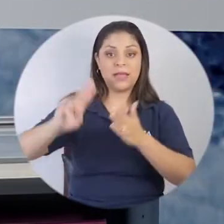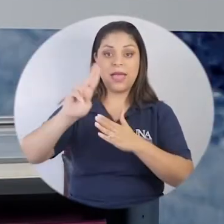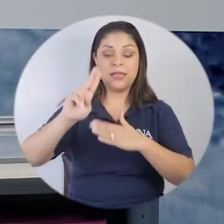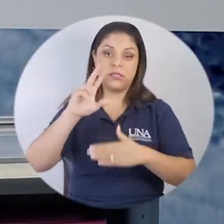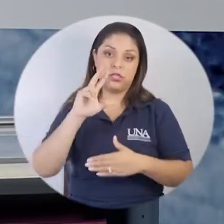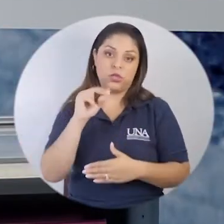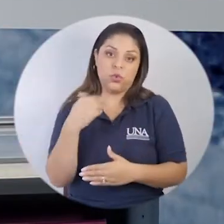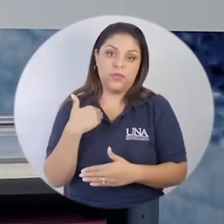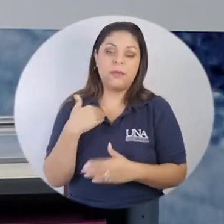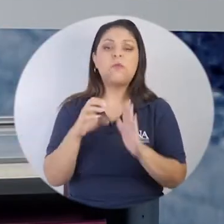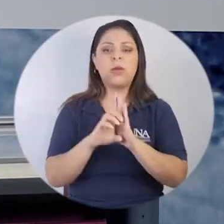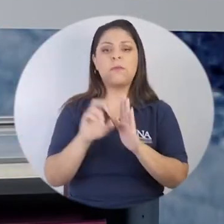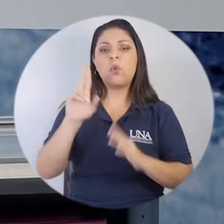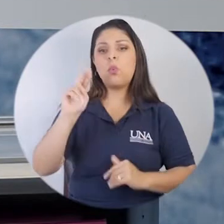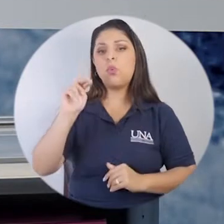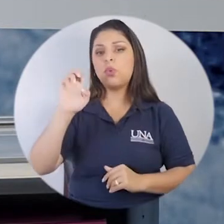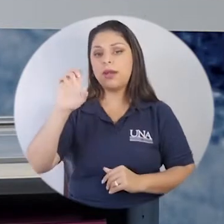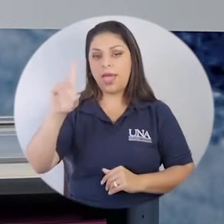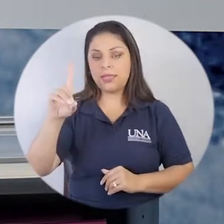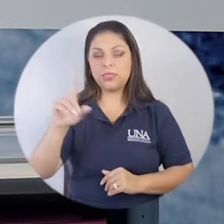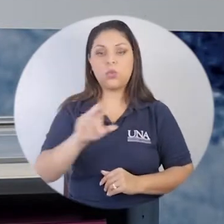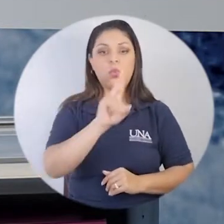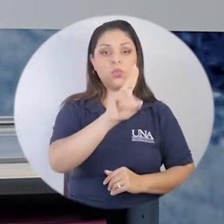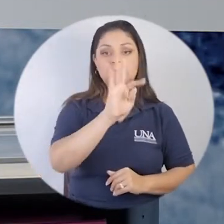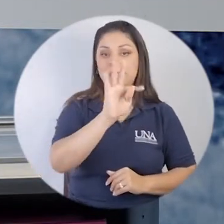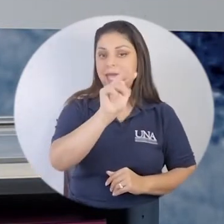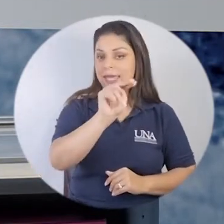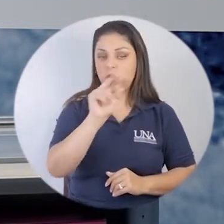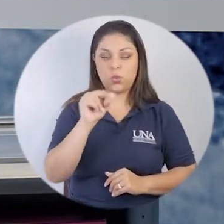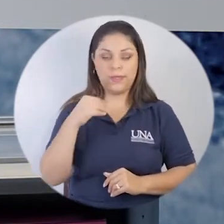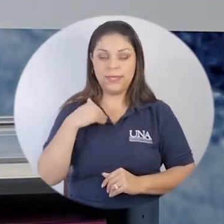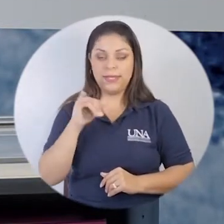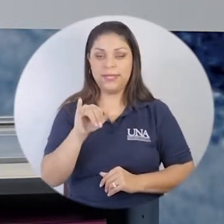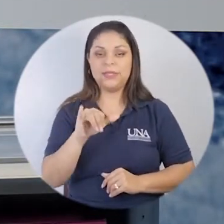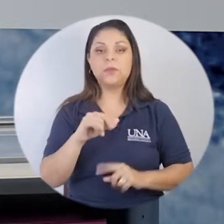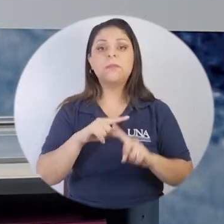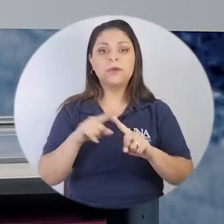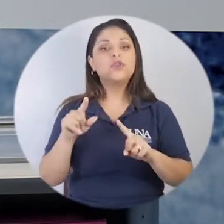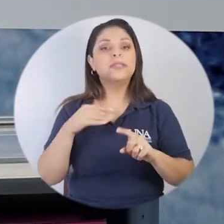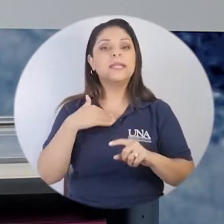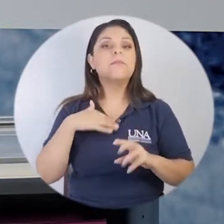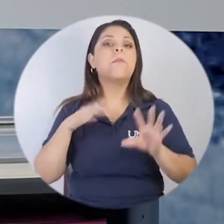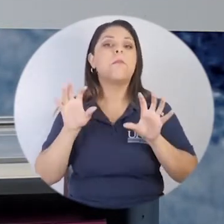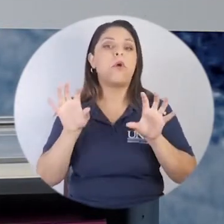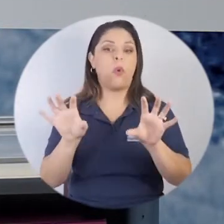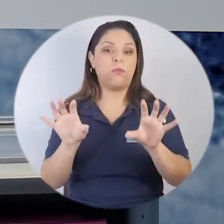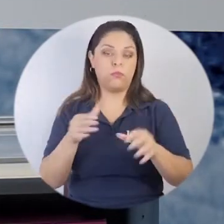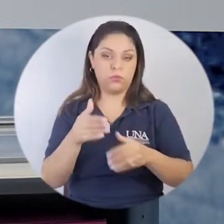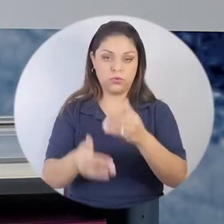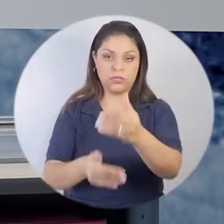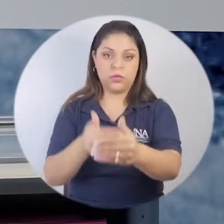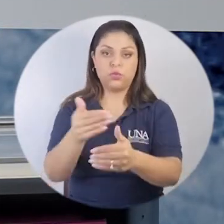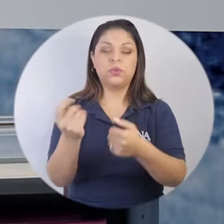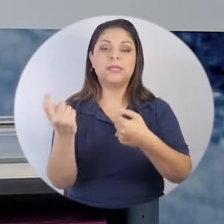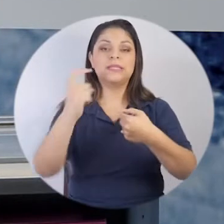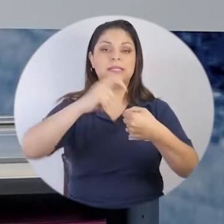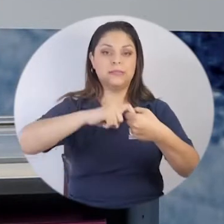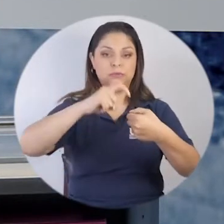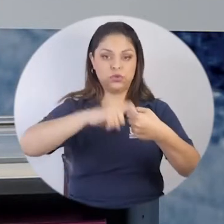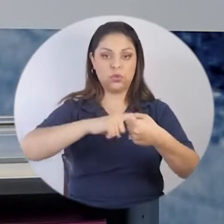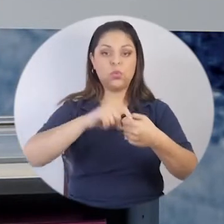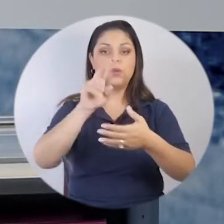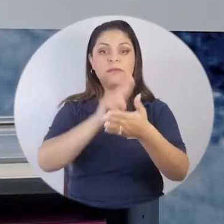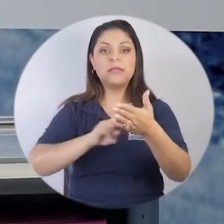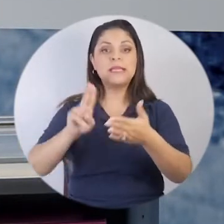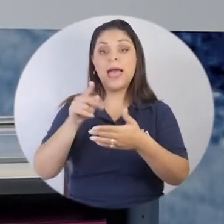Las universidades que lo tienen, porque en este caso la UNED y la UTN no aplican examen de admisión, pero lógicamente tienen su proceso, ¿verdad? De inscripción a la